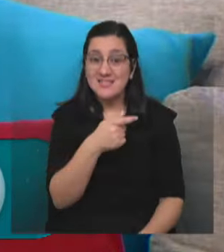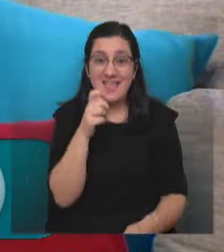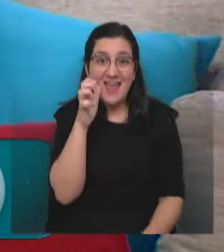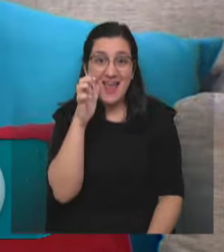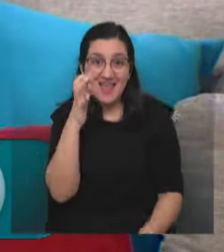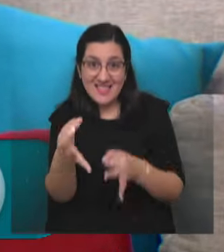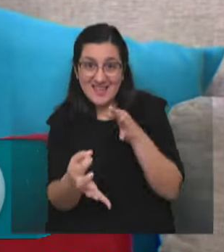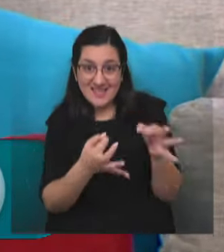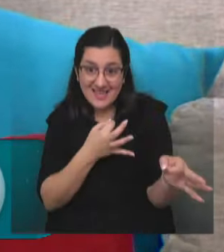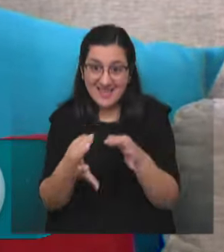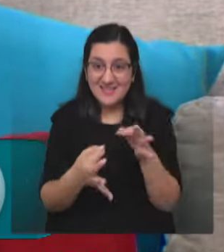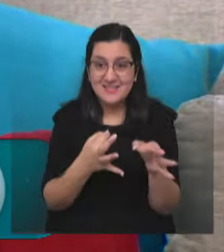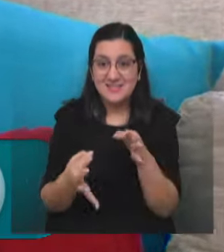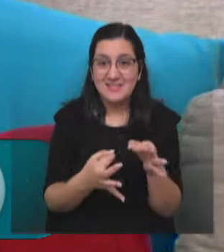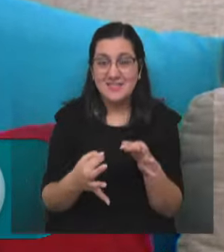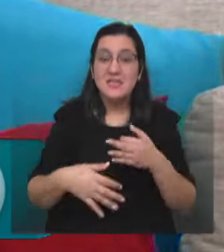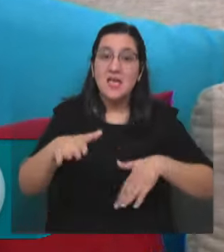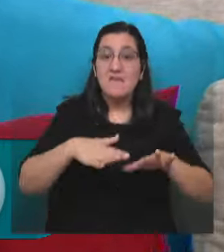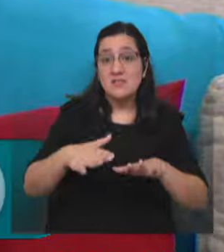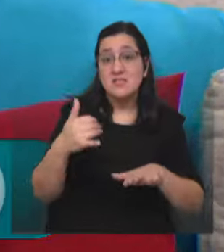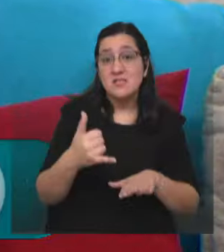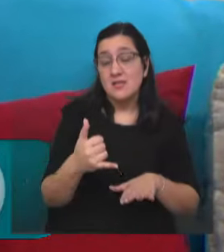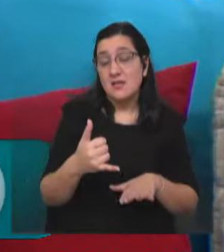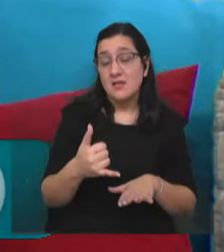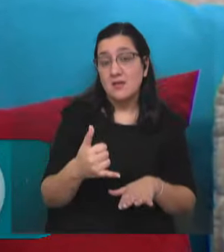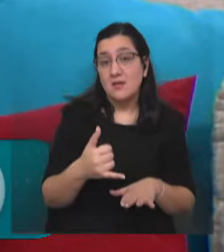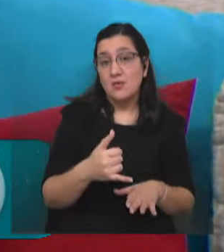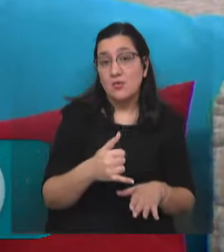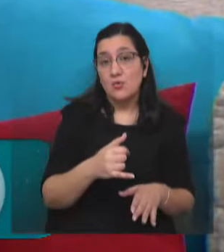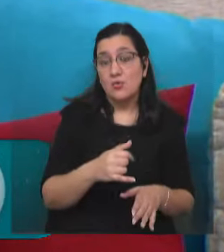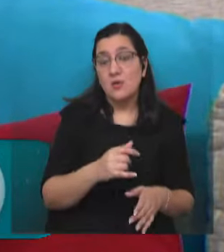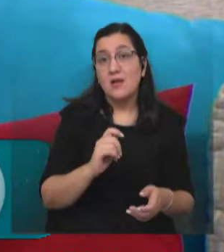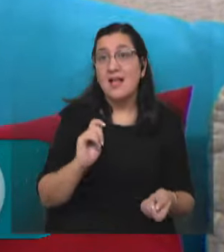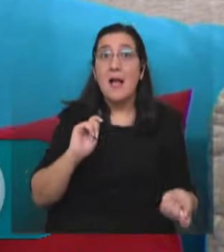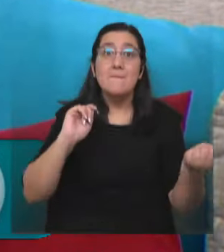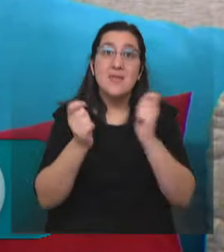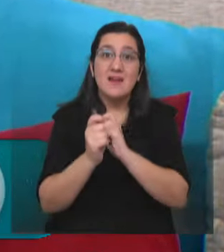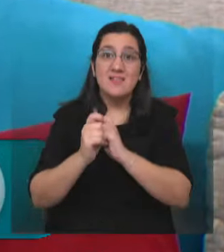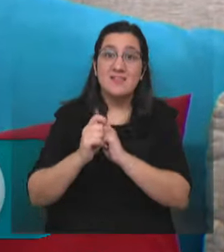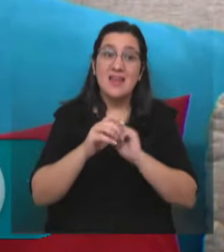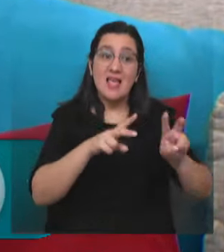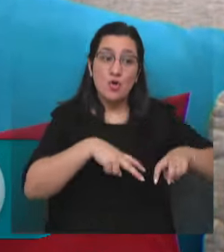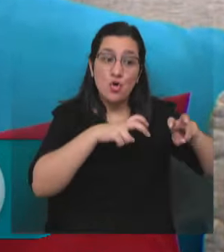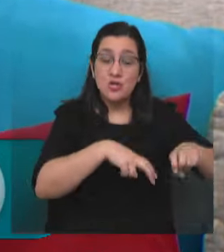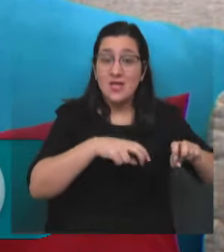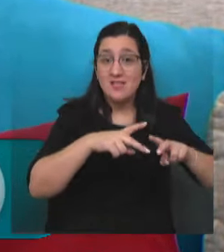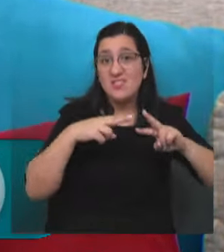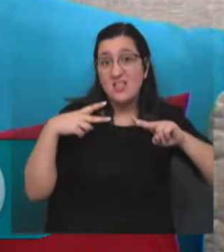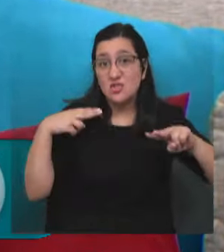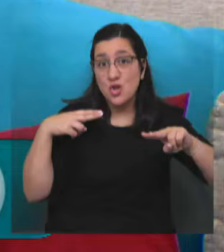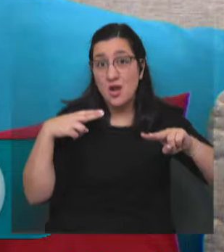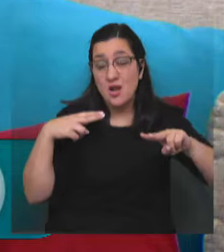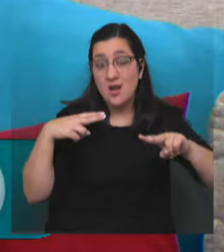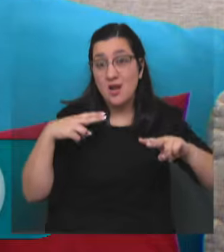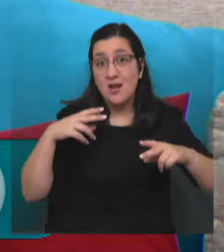estrategias que a veces uno lleva en la vida, esto de mudarse de la ecología tradicional al agroecológico, irá sumando